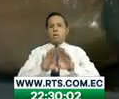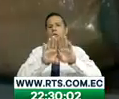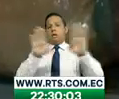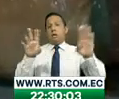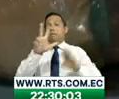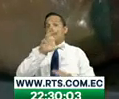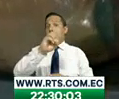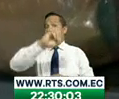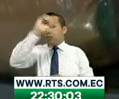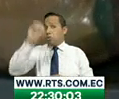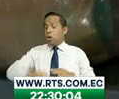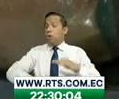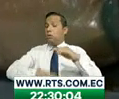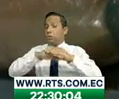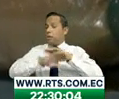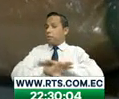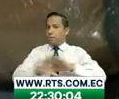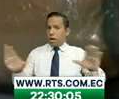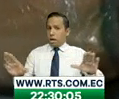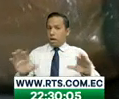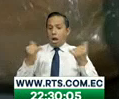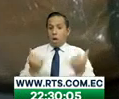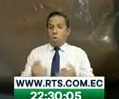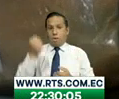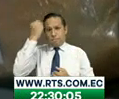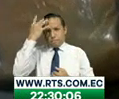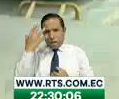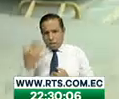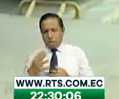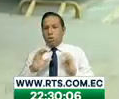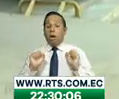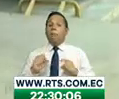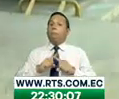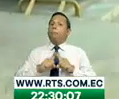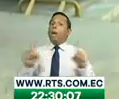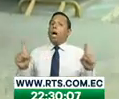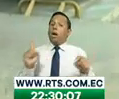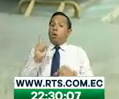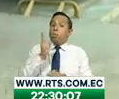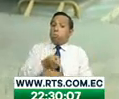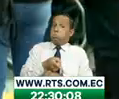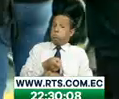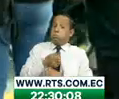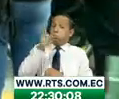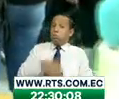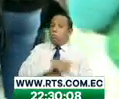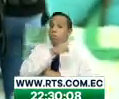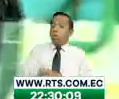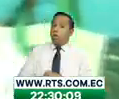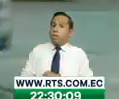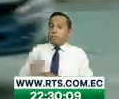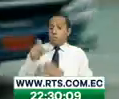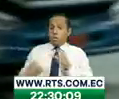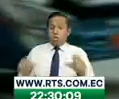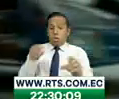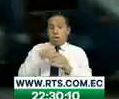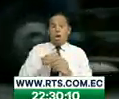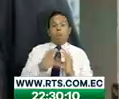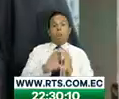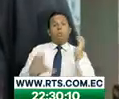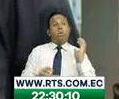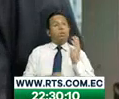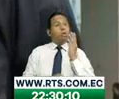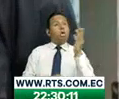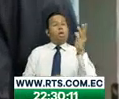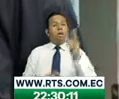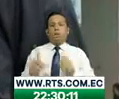de acuerdo al semáforo amarillo. Sin embargo, se mantiene la prohibición de movilización de pasajeros en transporte interprovincial.